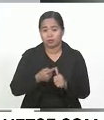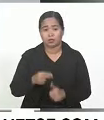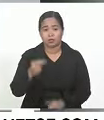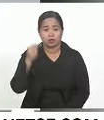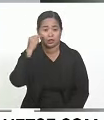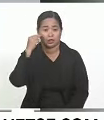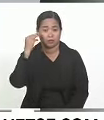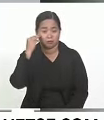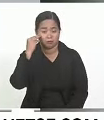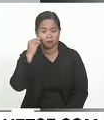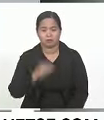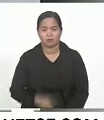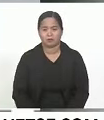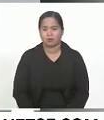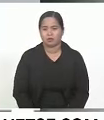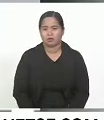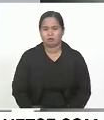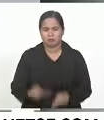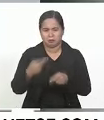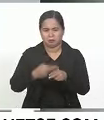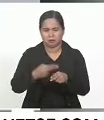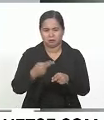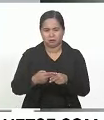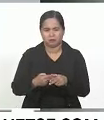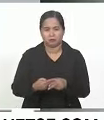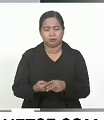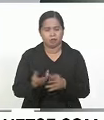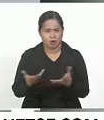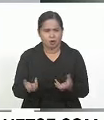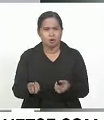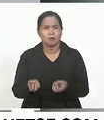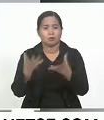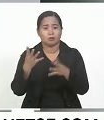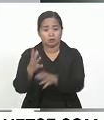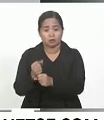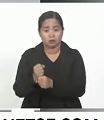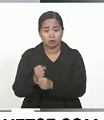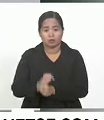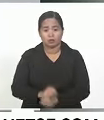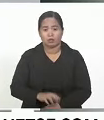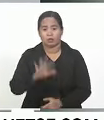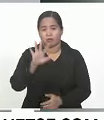Maduro Moros, del Gran Polo Patriótico, obtuvo